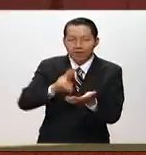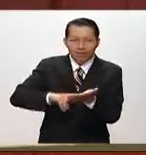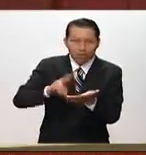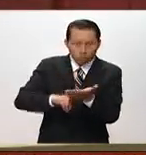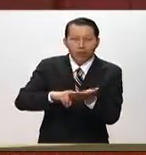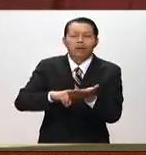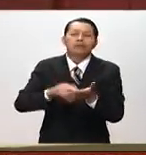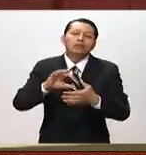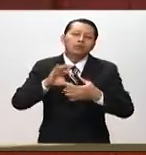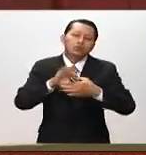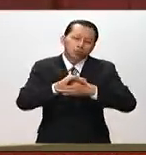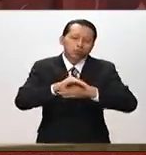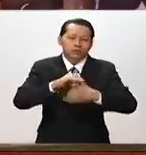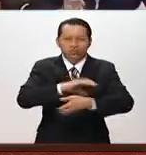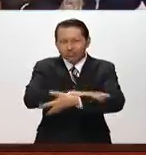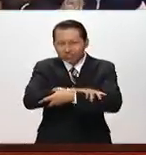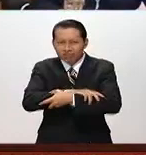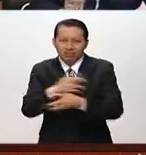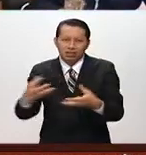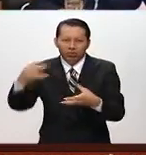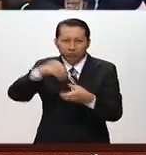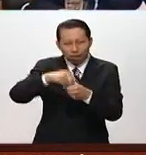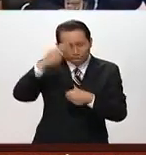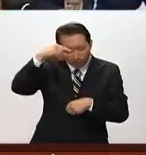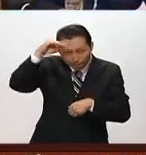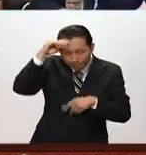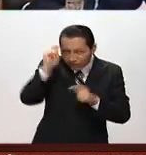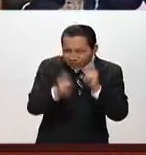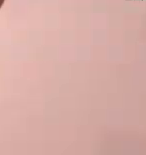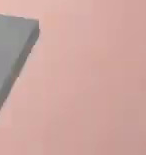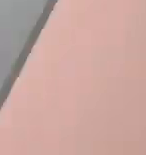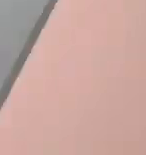inclusión que promueva el pensamiento crítico y humanista.